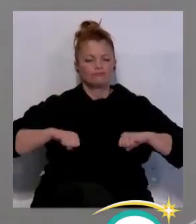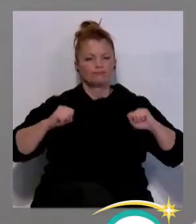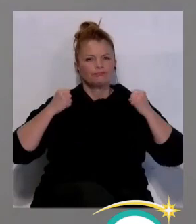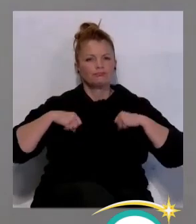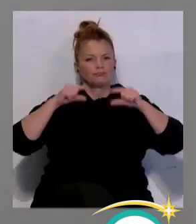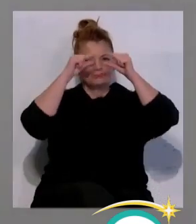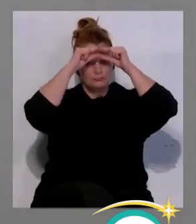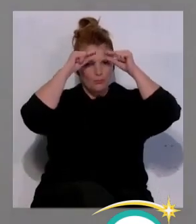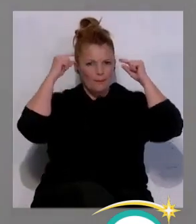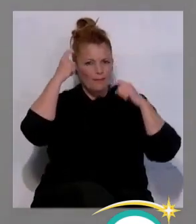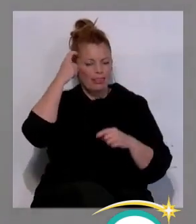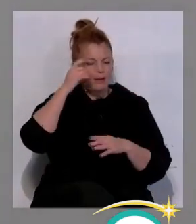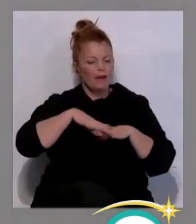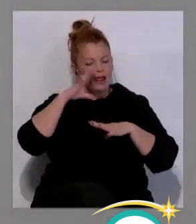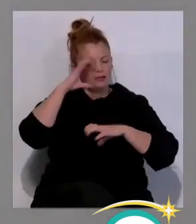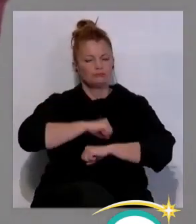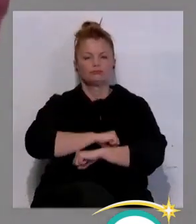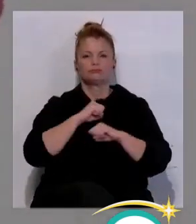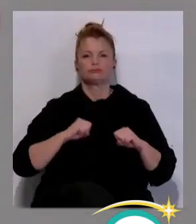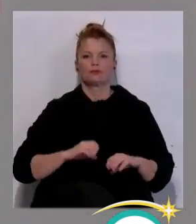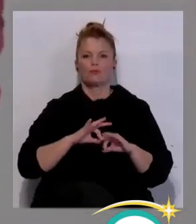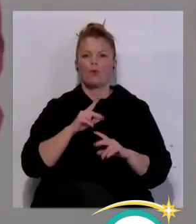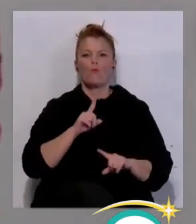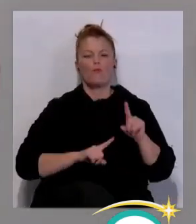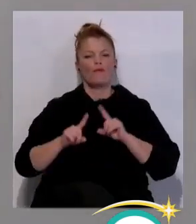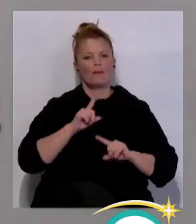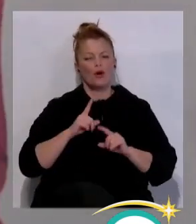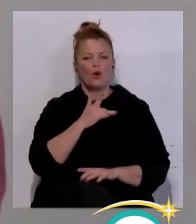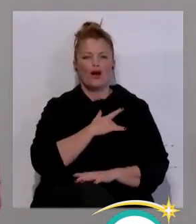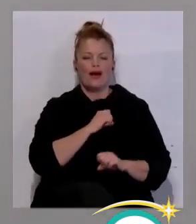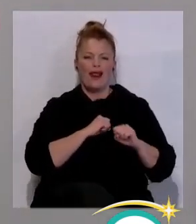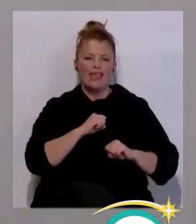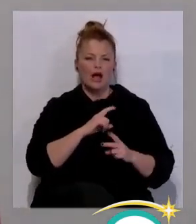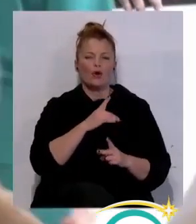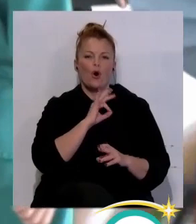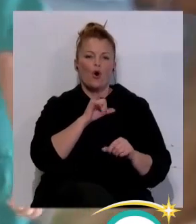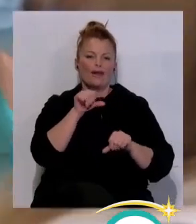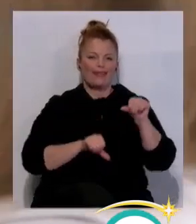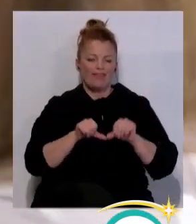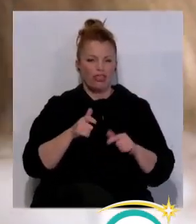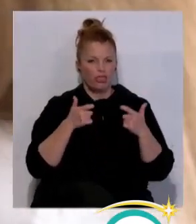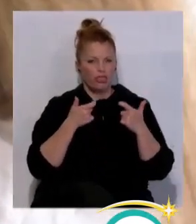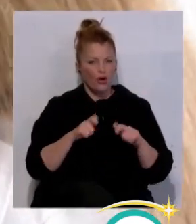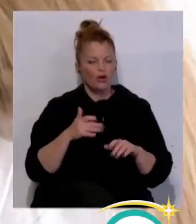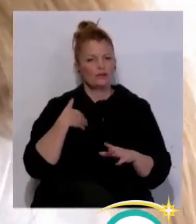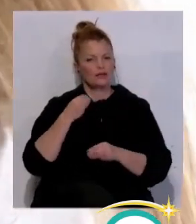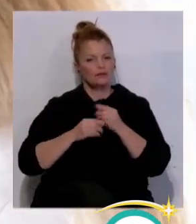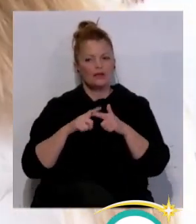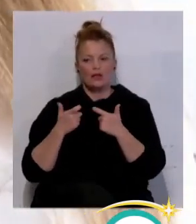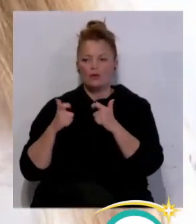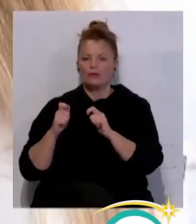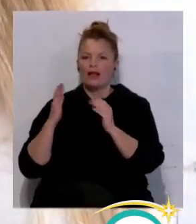para recuperarlos y fortalecerlos tras un problema cardíaco o una intervención. Ya han pasado por la unidad